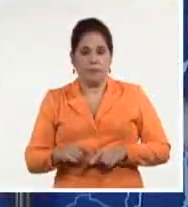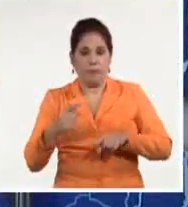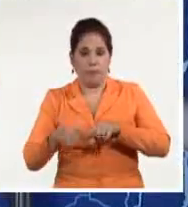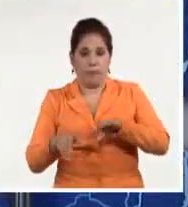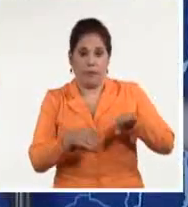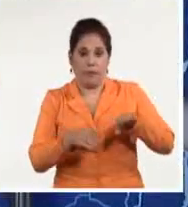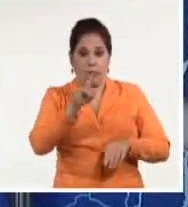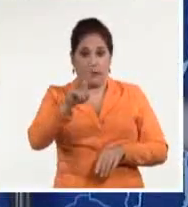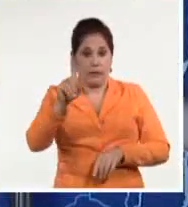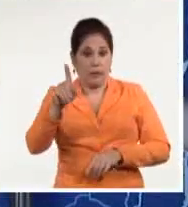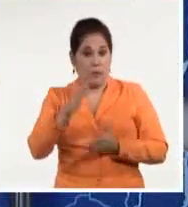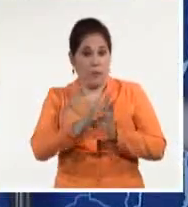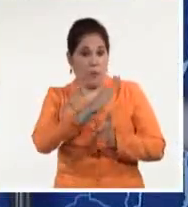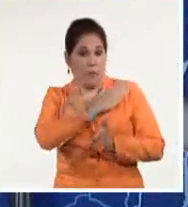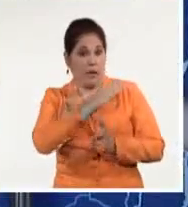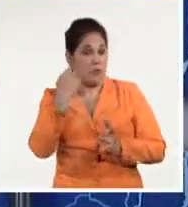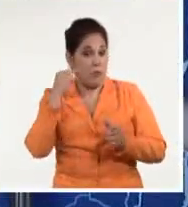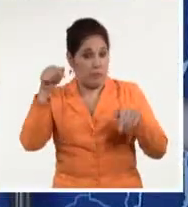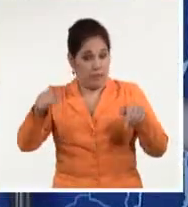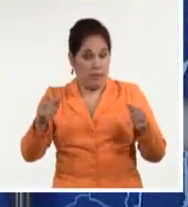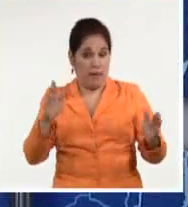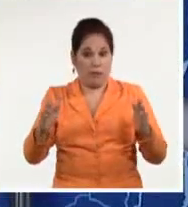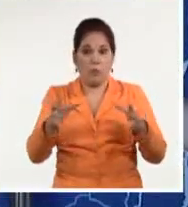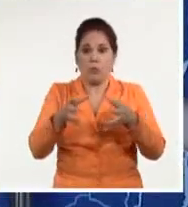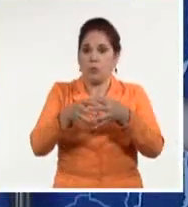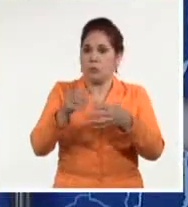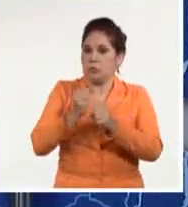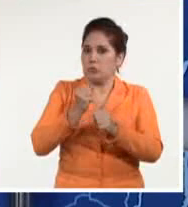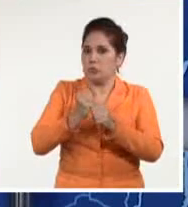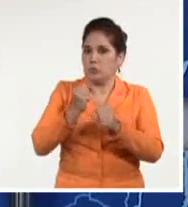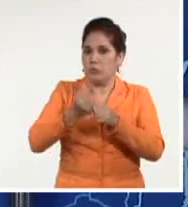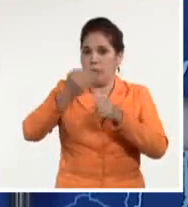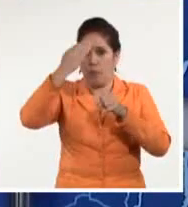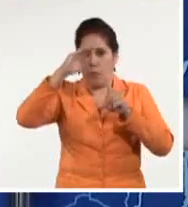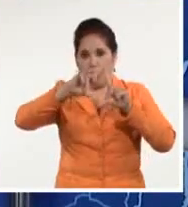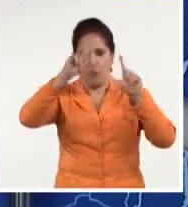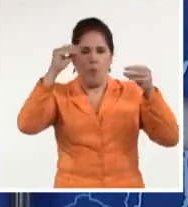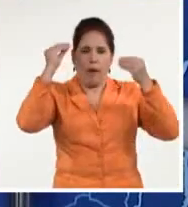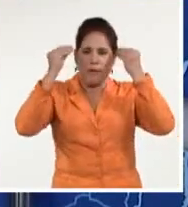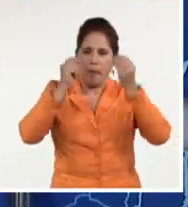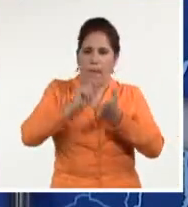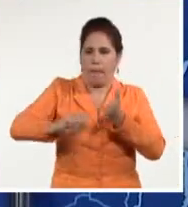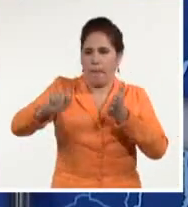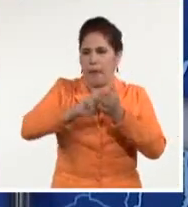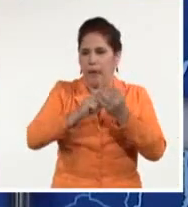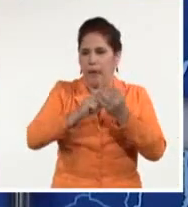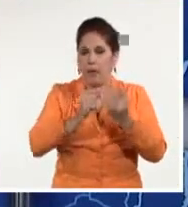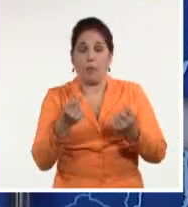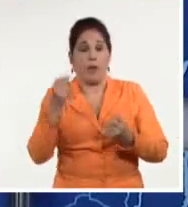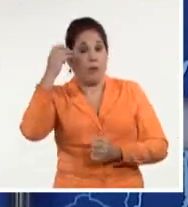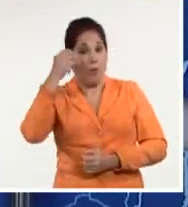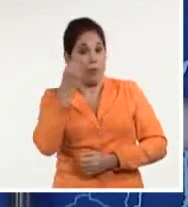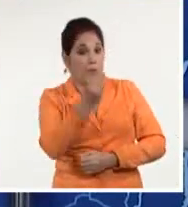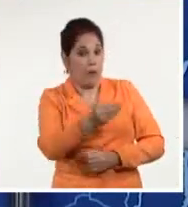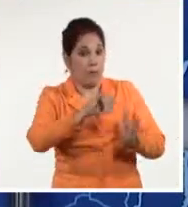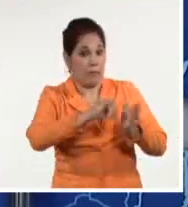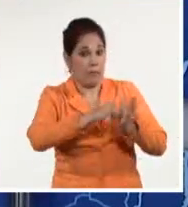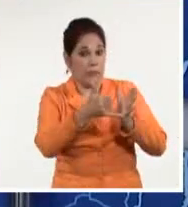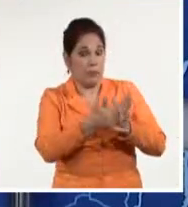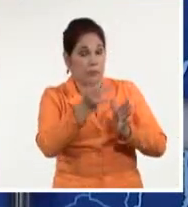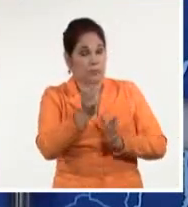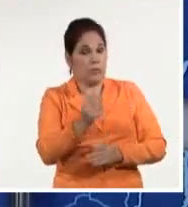Hasta el 31 de marzo del presente año, los colectivos laborales de Cuba analizarán el plan de la economía y presupuesto del Estado para el